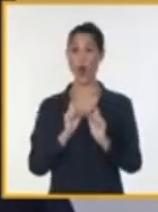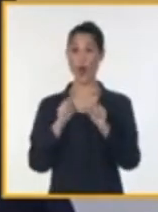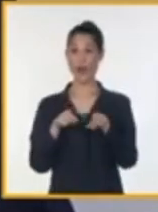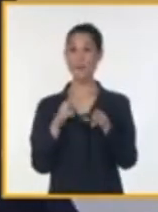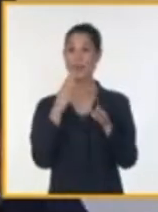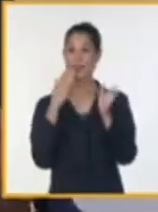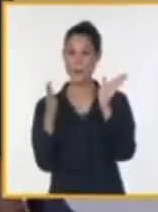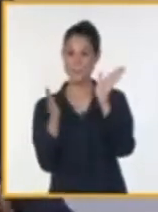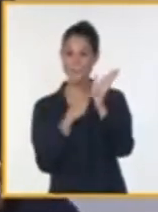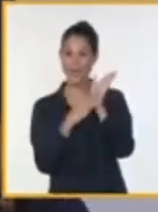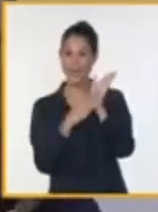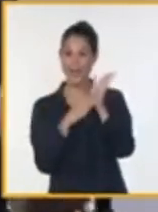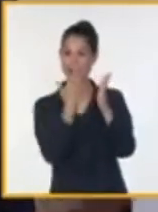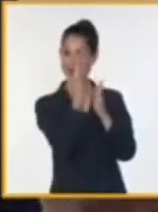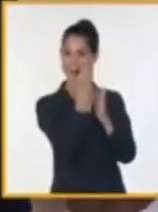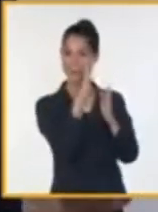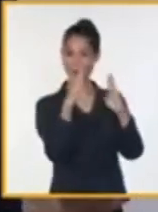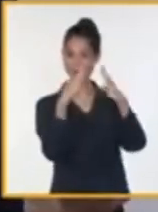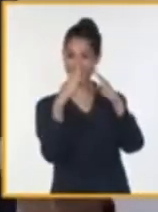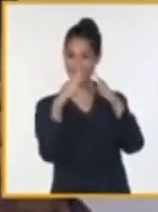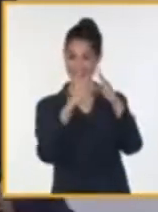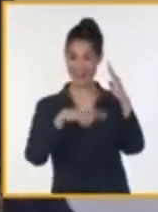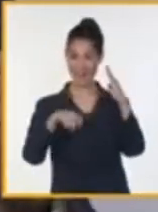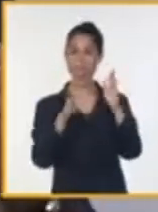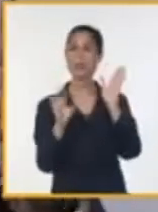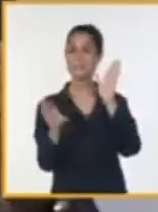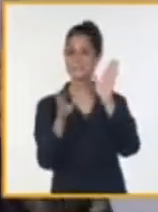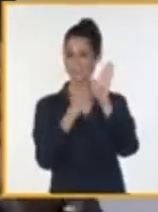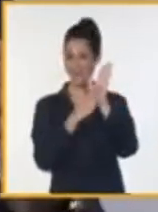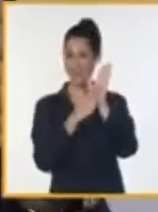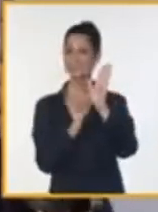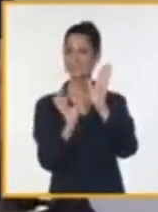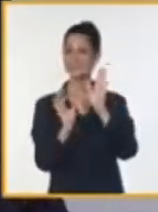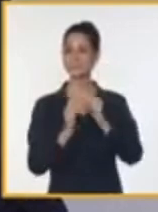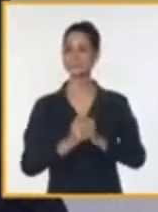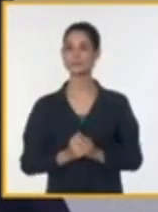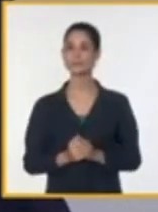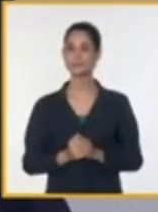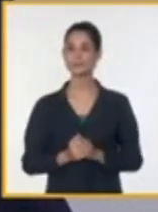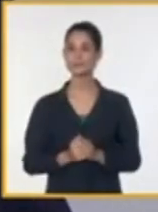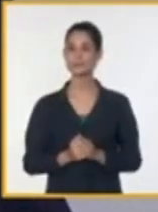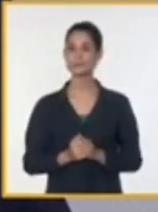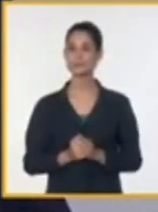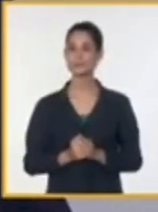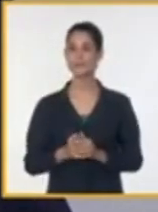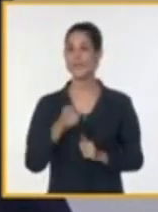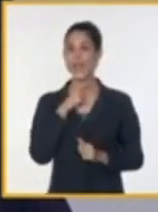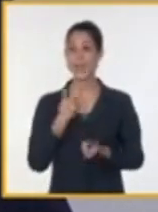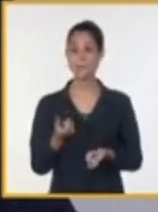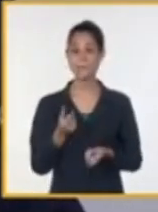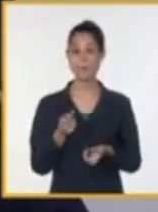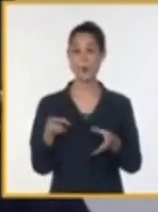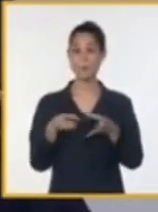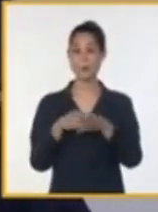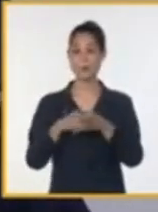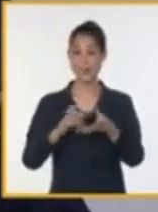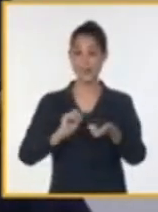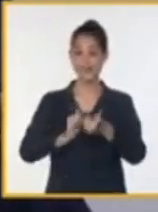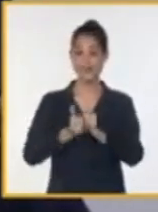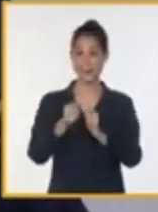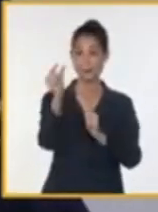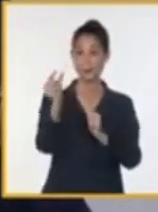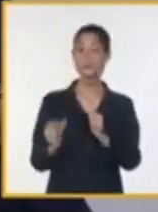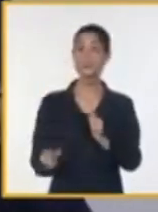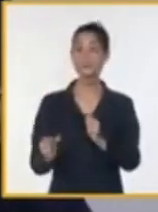muy lindo Porque fíjate que ya desde aquí se forma la historia Porque muchos de estos muchos de estos atletas llegaran a ser campeones mundiales y Olímpicos pero van a tener la